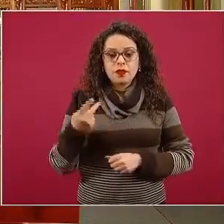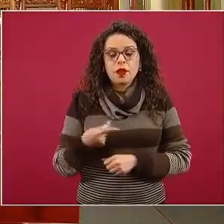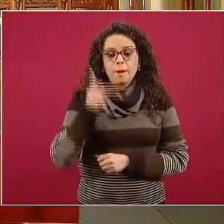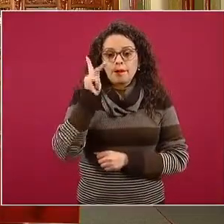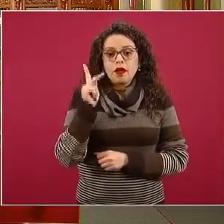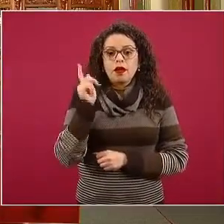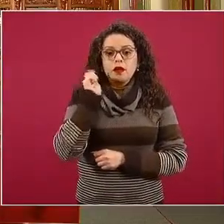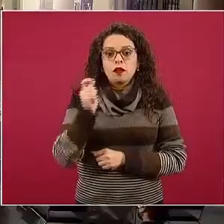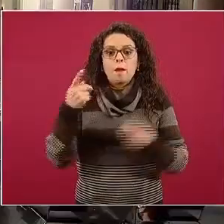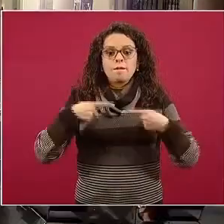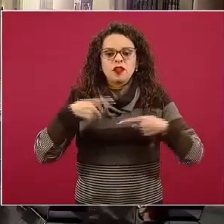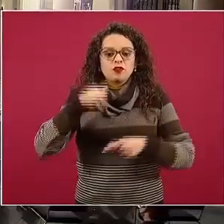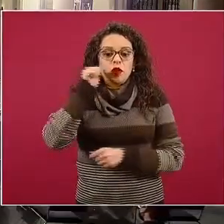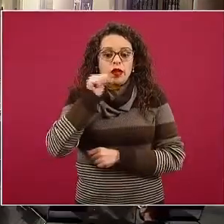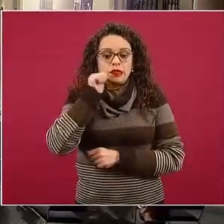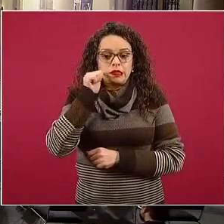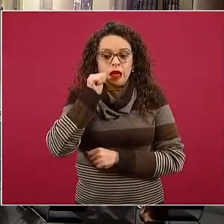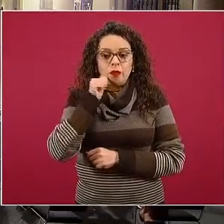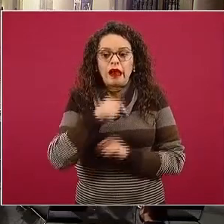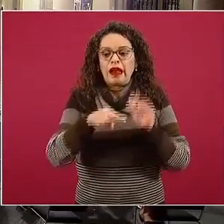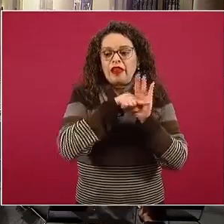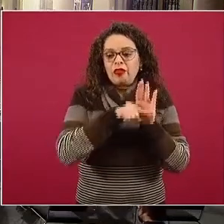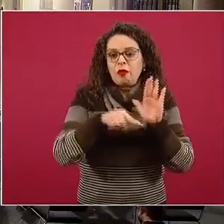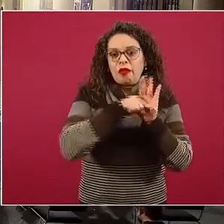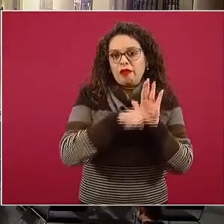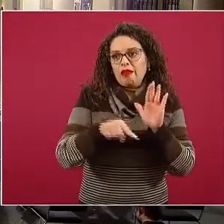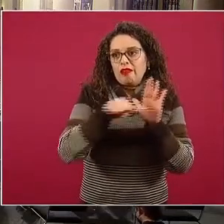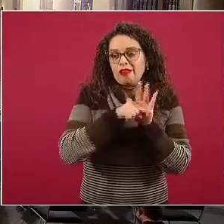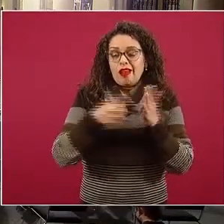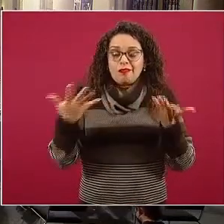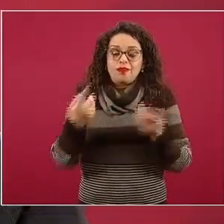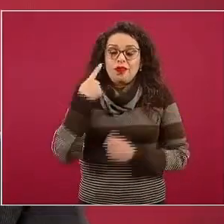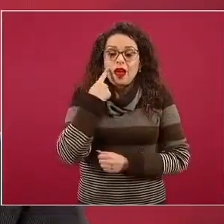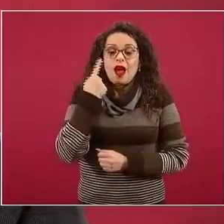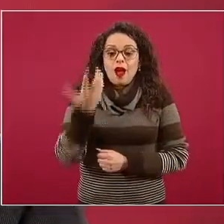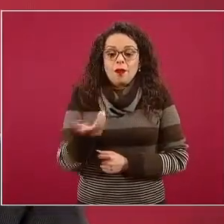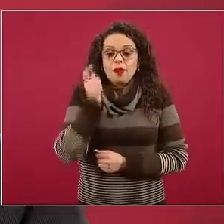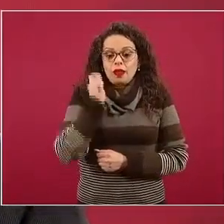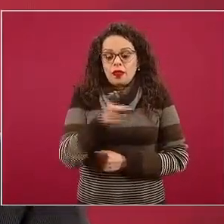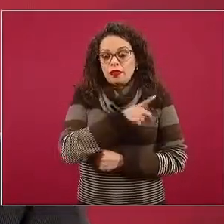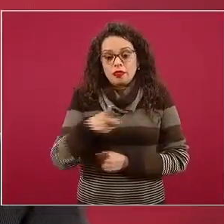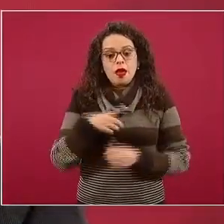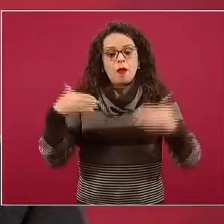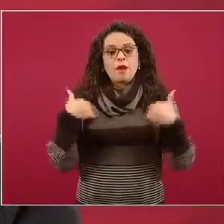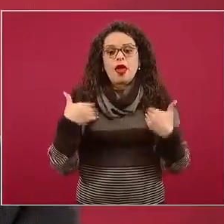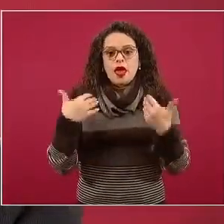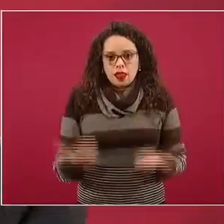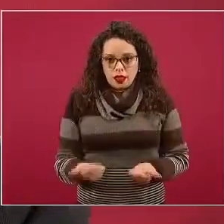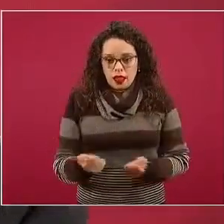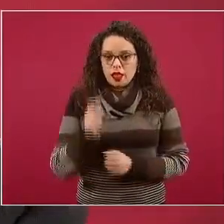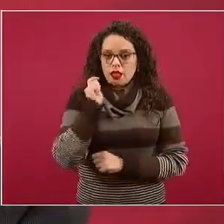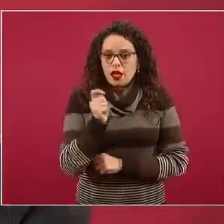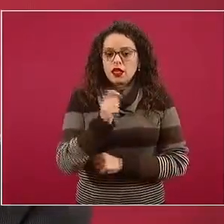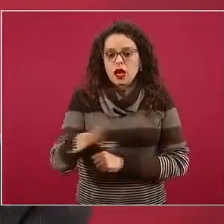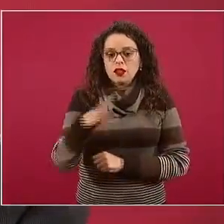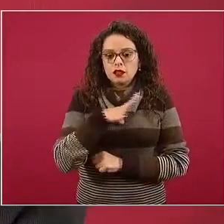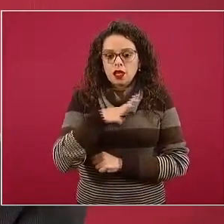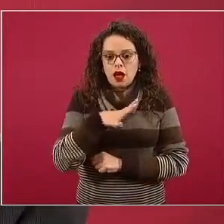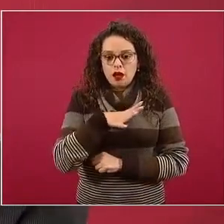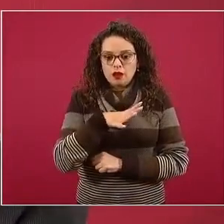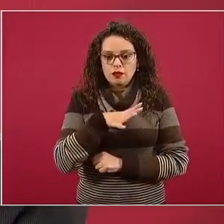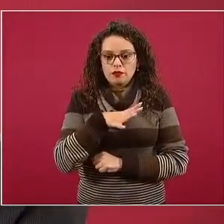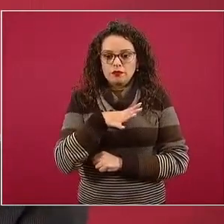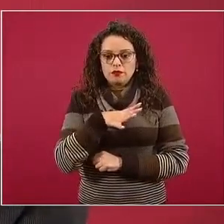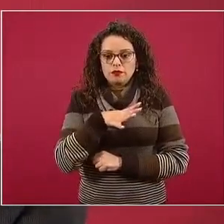ver las cosas negativas y proyectarlas hacia uno, les quede claro el matiz que existe cuando uno